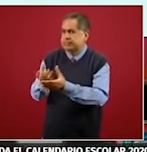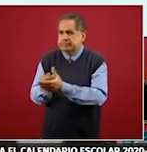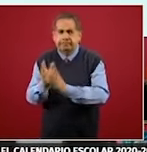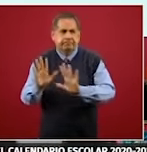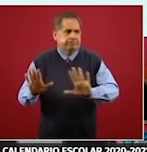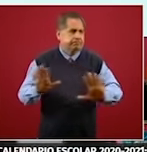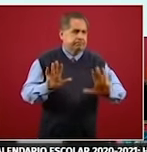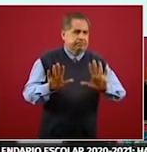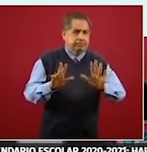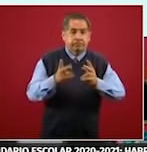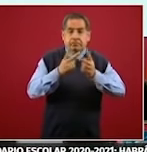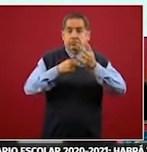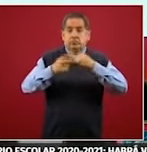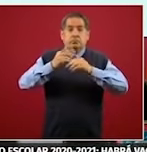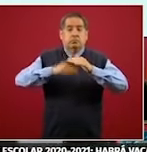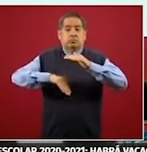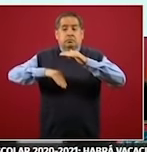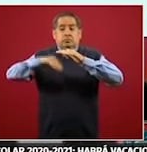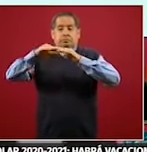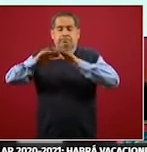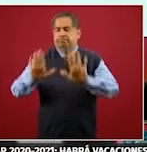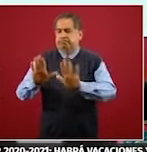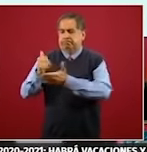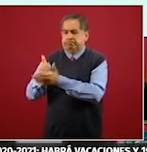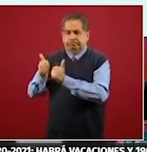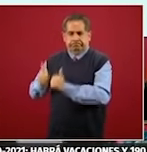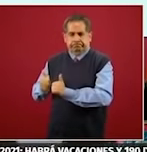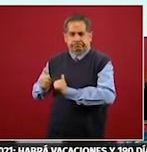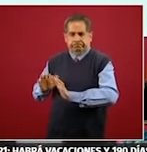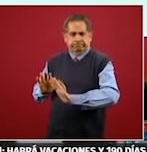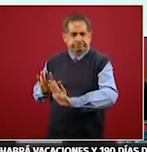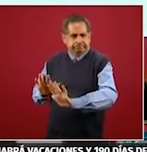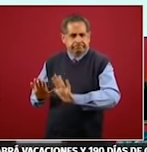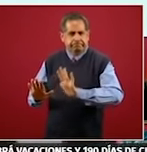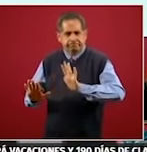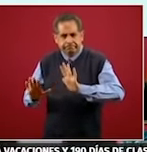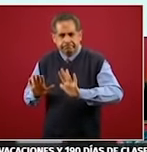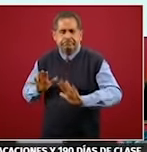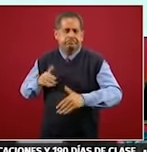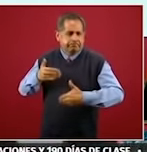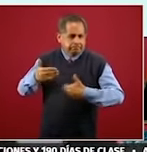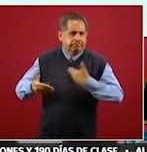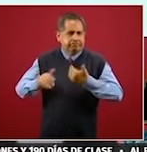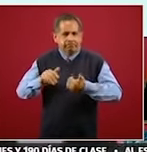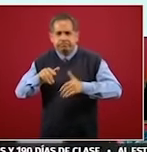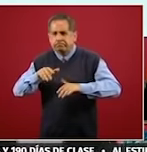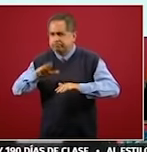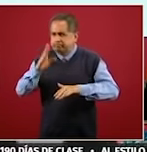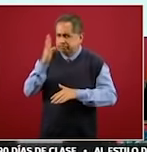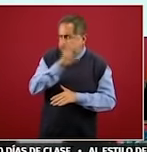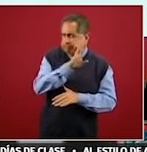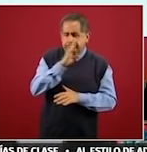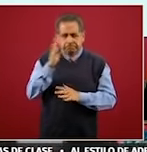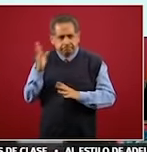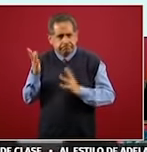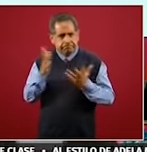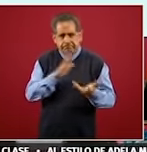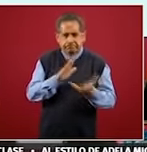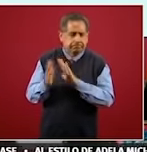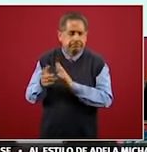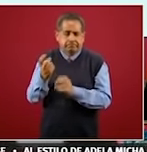hay repunte se da un poco de marcha atrás. Y luego eso da la oportunidad a nuevo desconfinamiento, si hay repunte se da